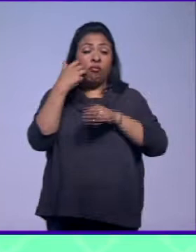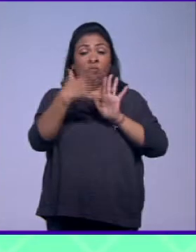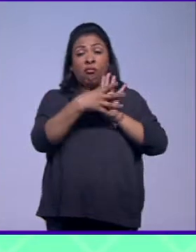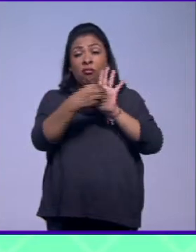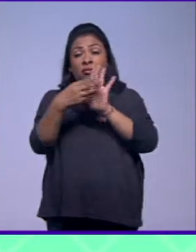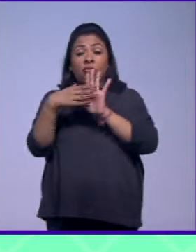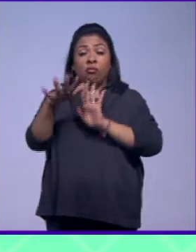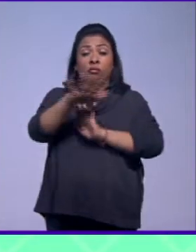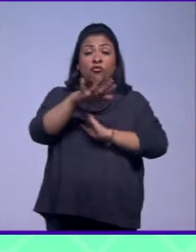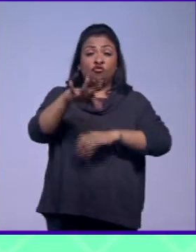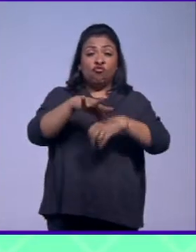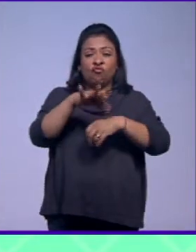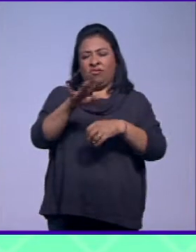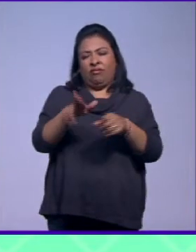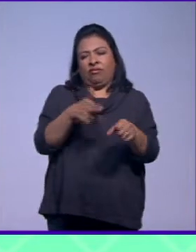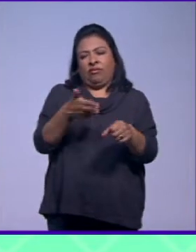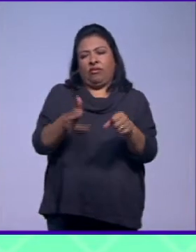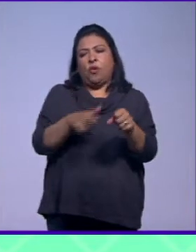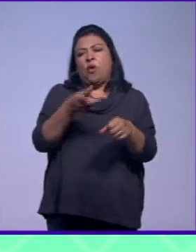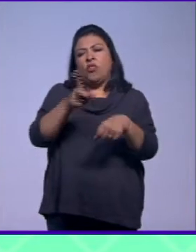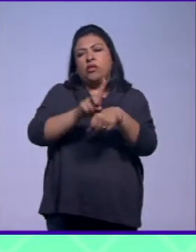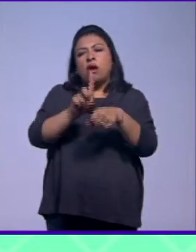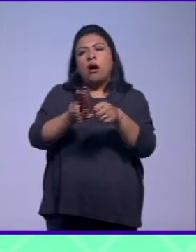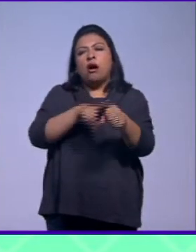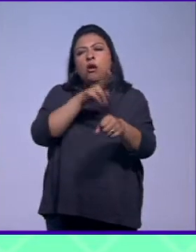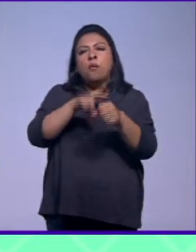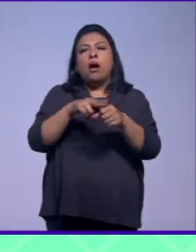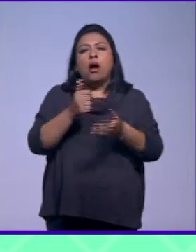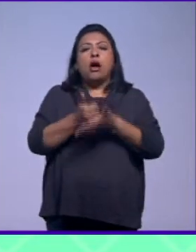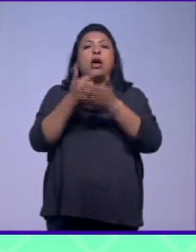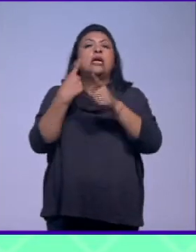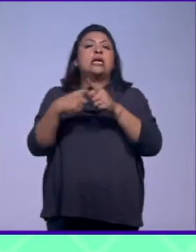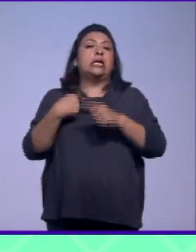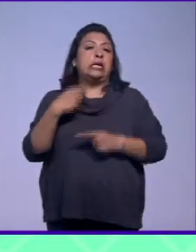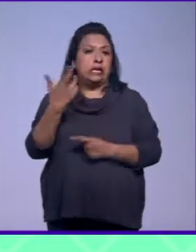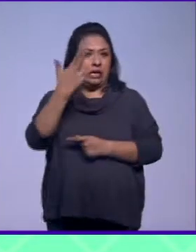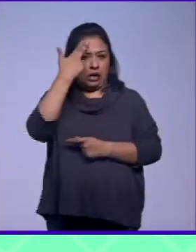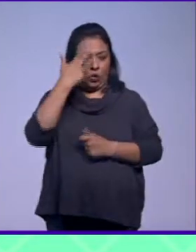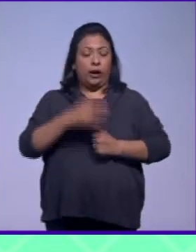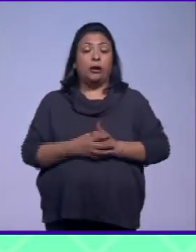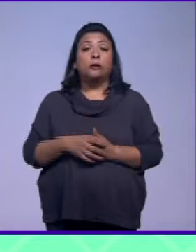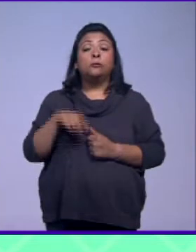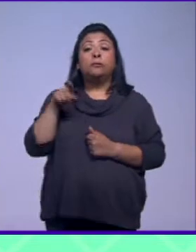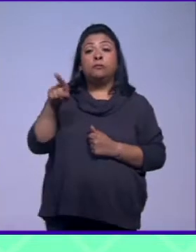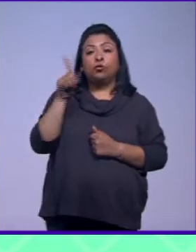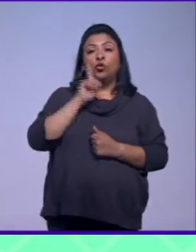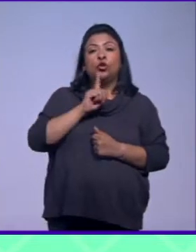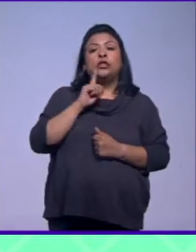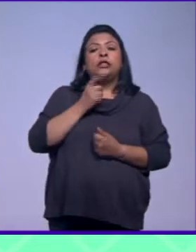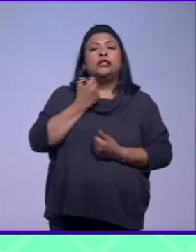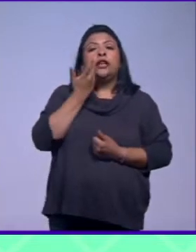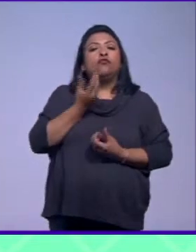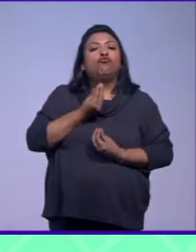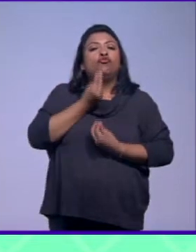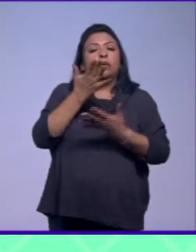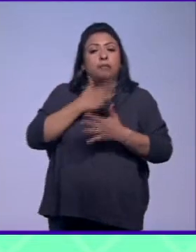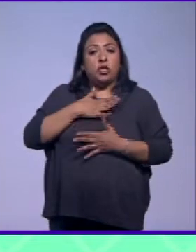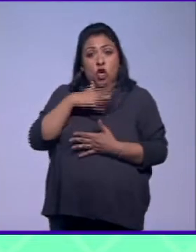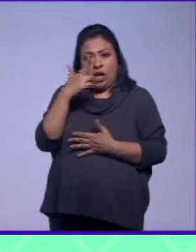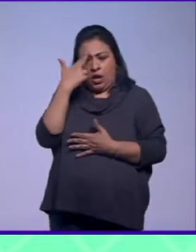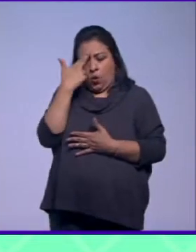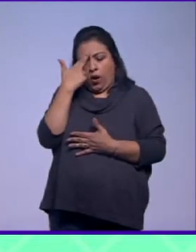escenas de la vida cotidiana a través del recuerdo lo que ella está haciendo es transmitir un recuerdo